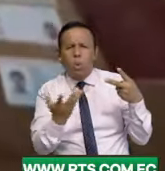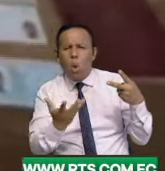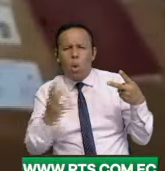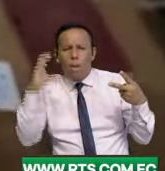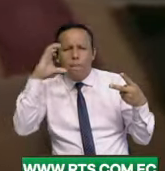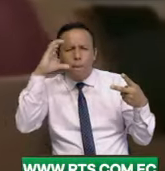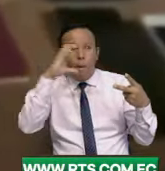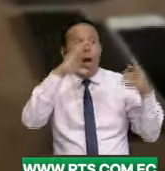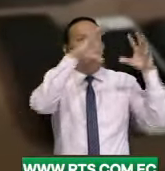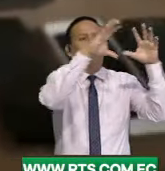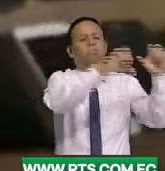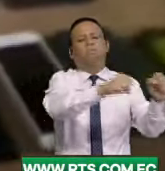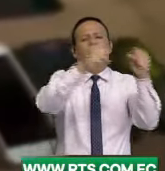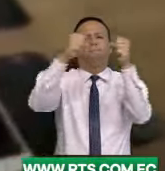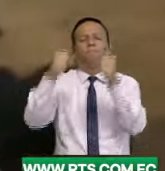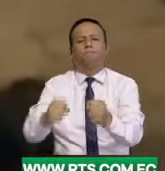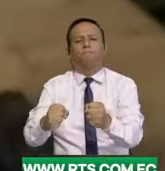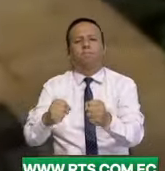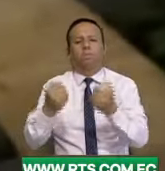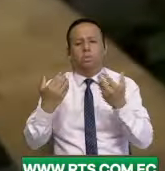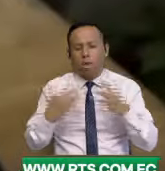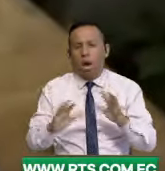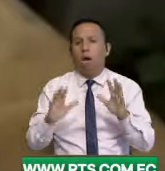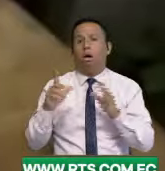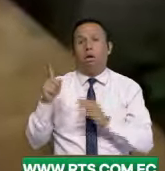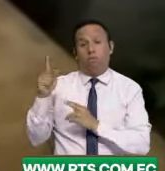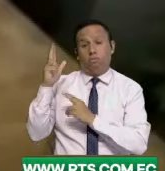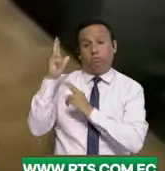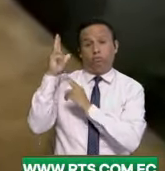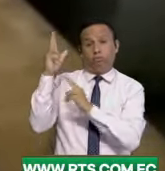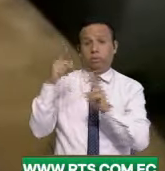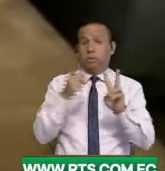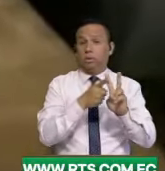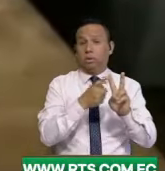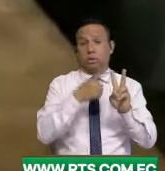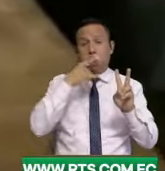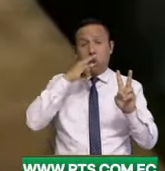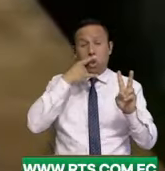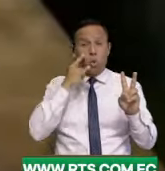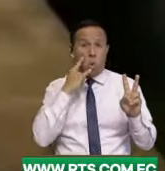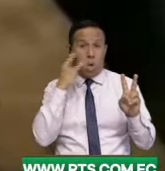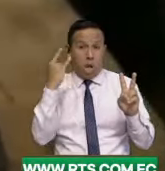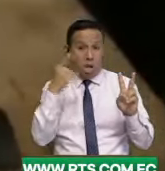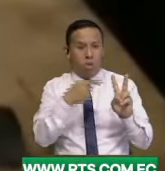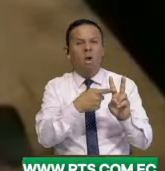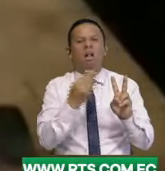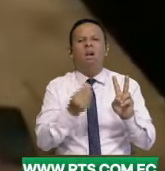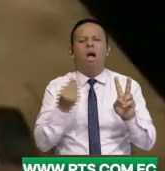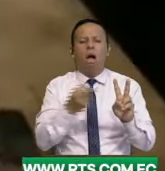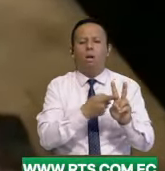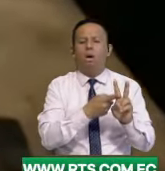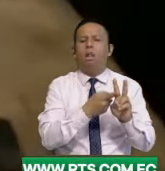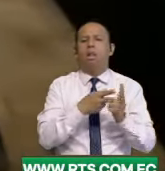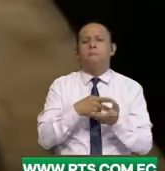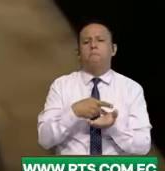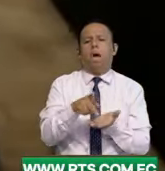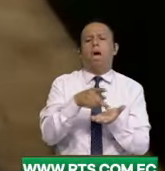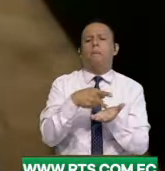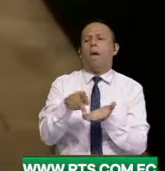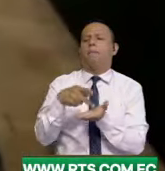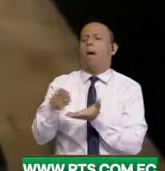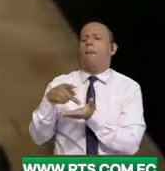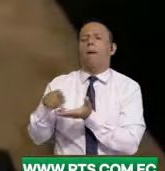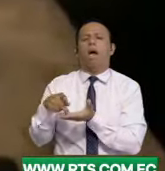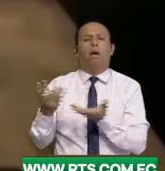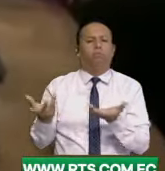de inteligencia militar dan cuenta de que alias Niño Rico, al parecer, financiaba actividades criminales, y alias Beneco,